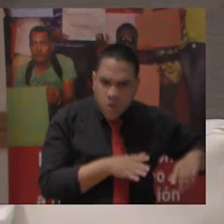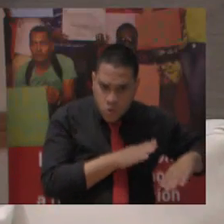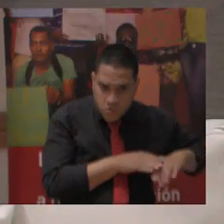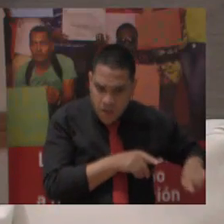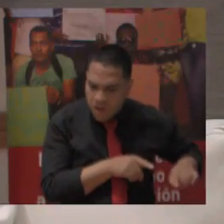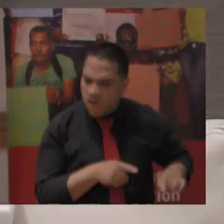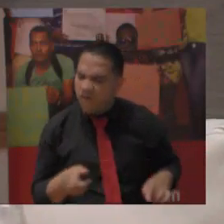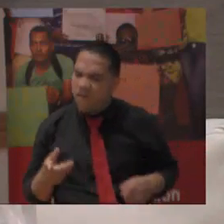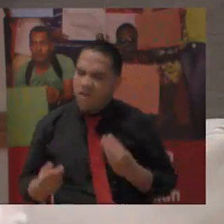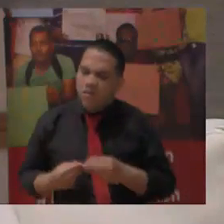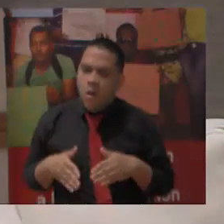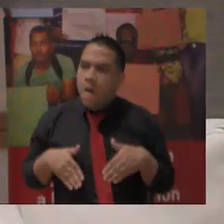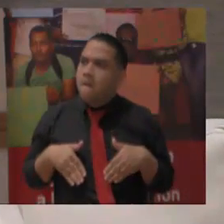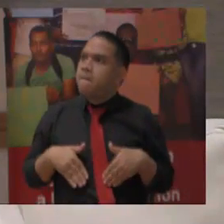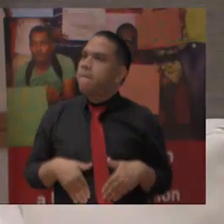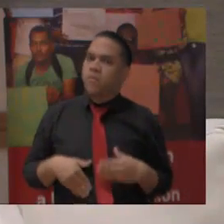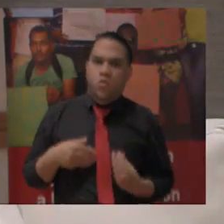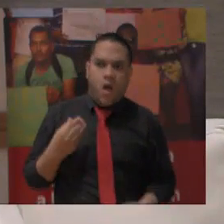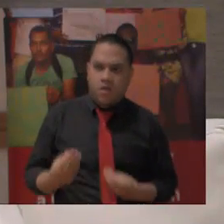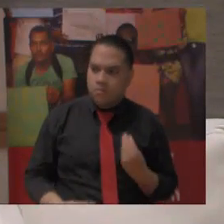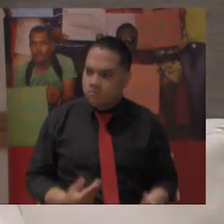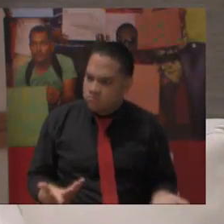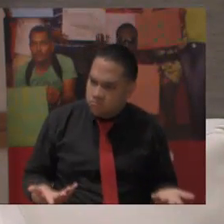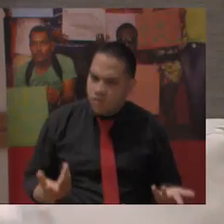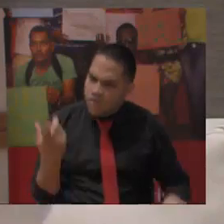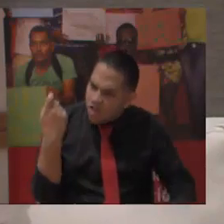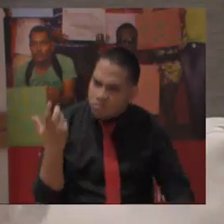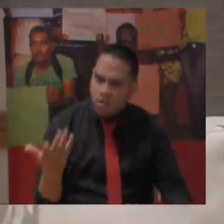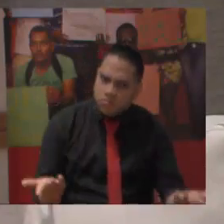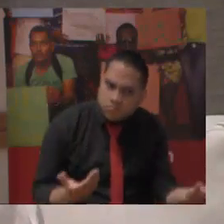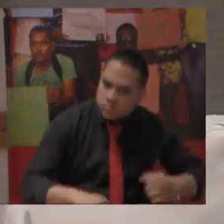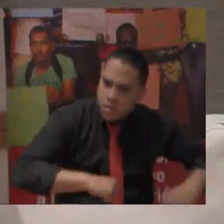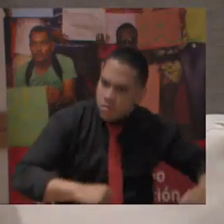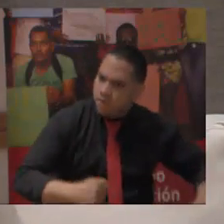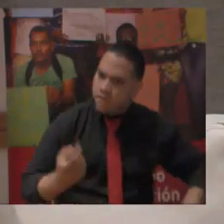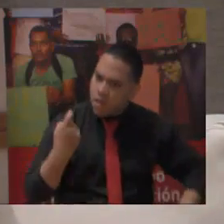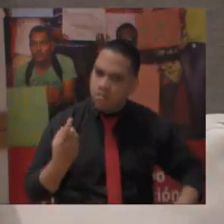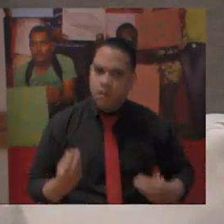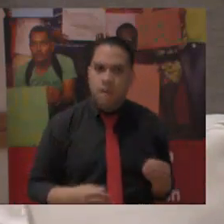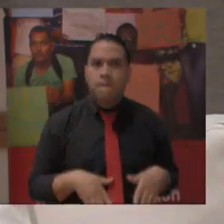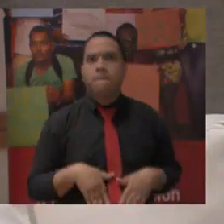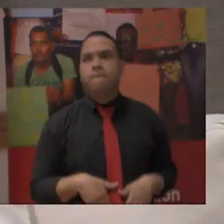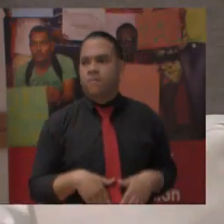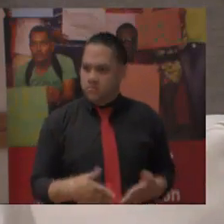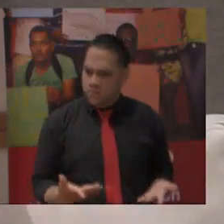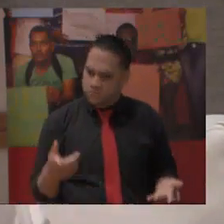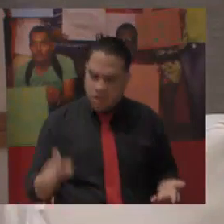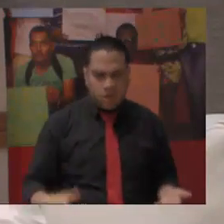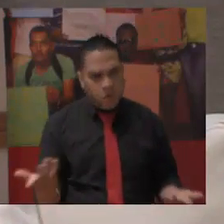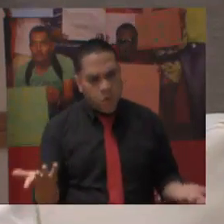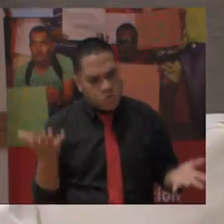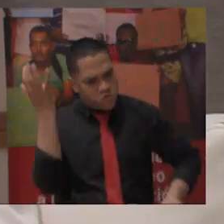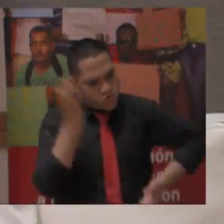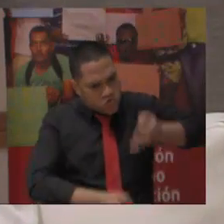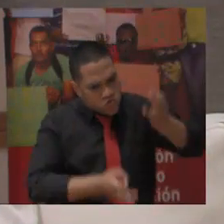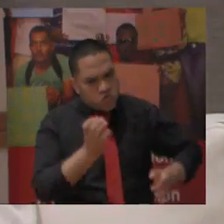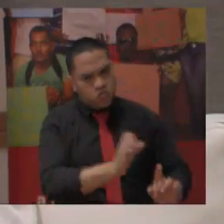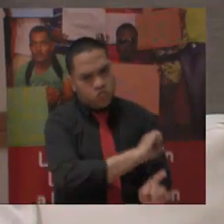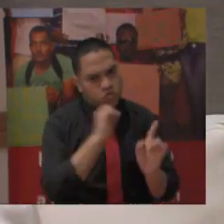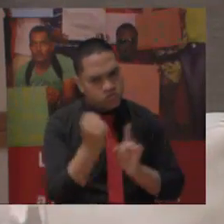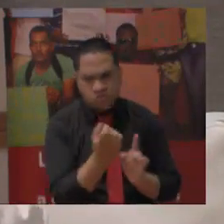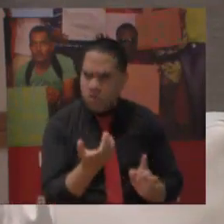sociedad? ¿Por qué esa invisibilidad de la injusticia social nos ha causado esa